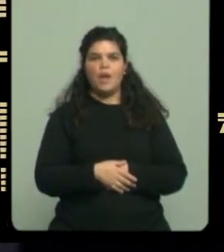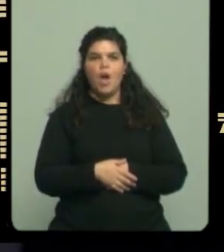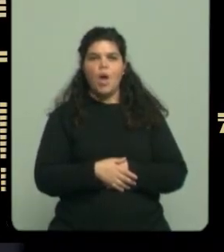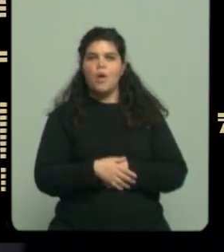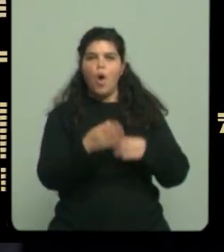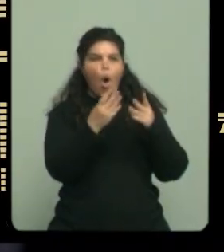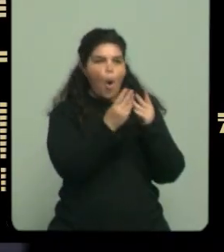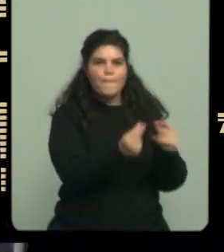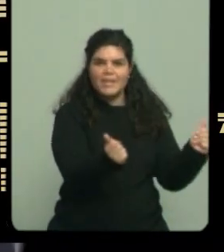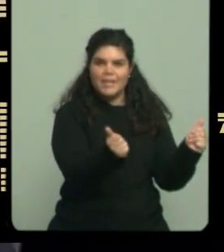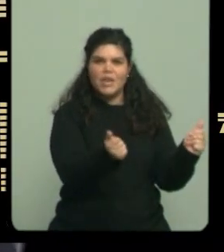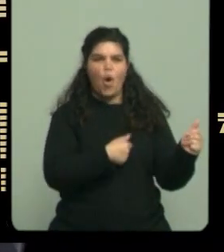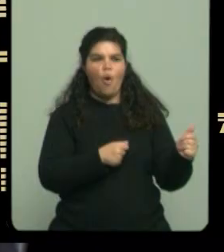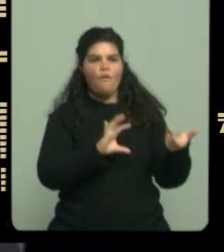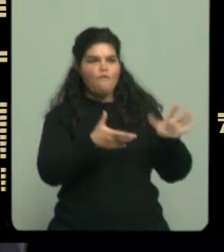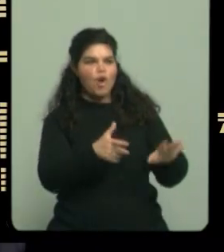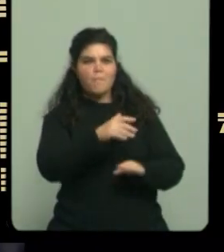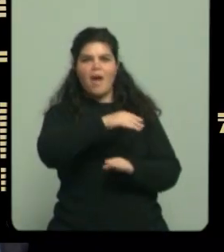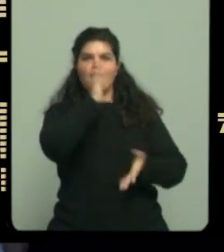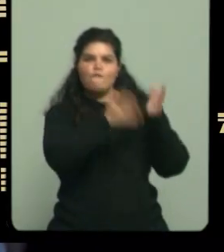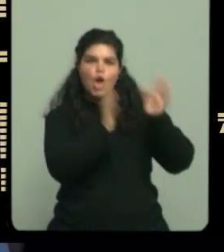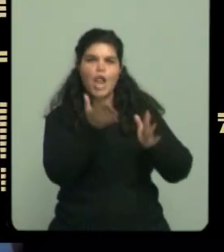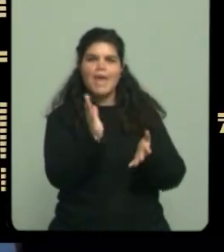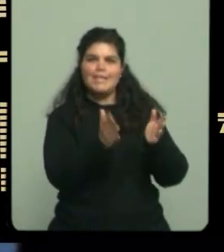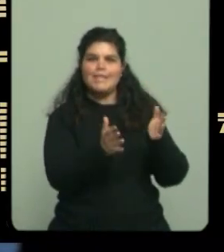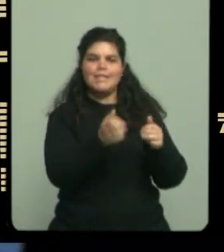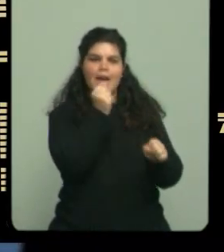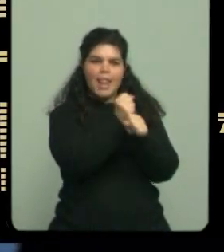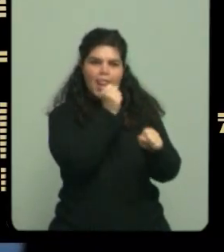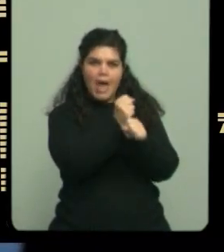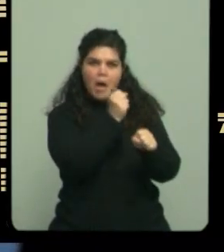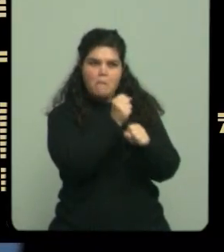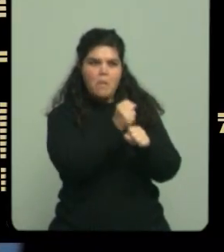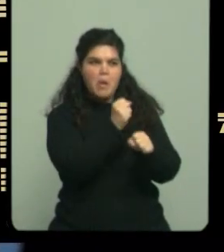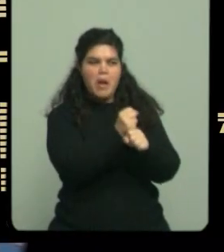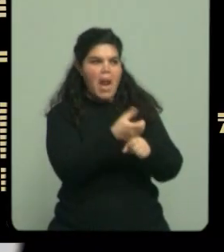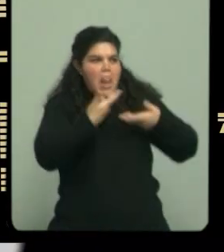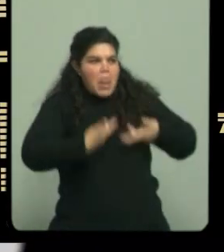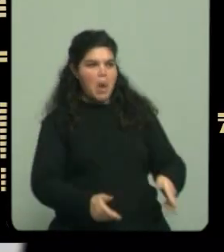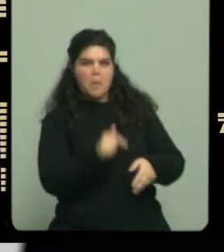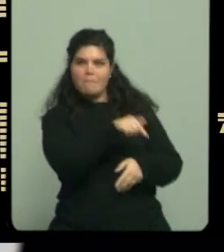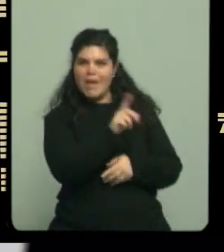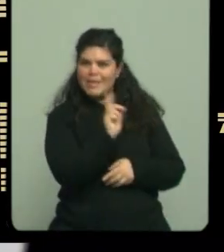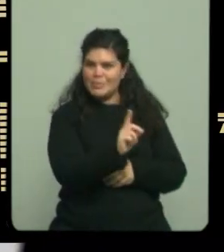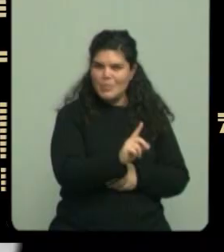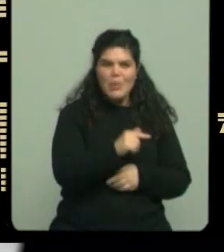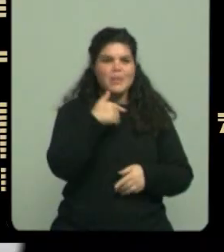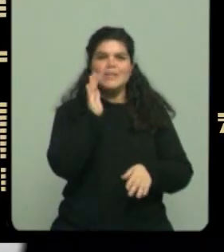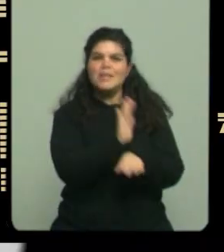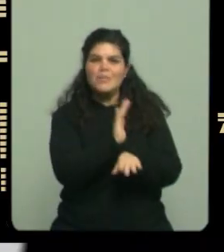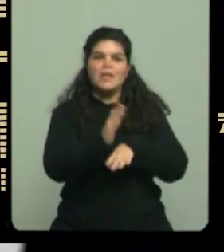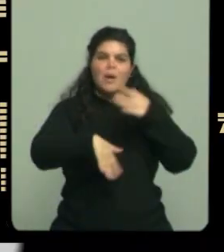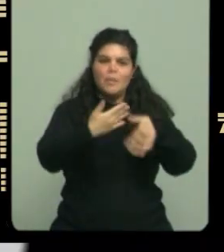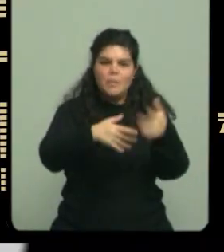Omitir o normalizar cualquier forma de violencia de género en el ámbito laboral atenta contra cualquier cambio, evolución